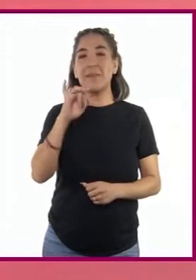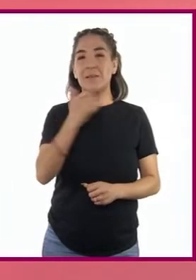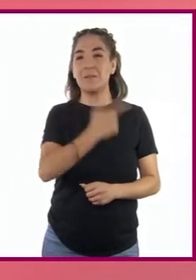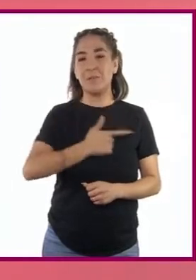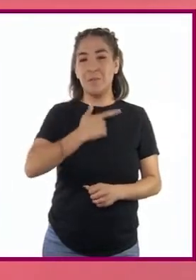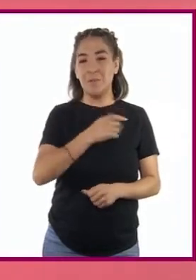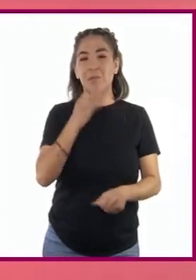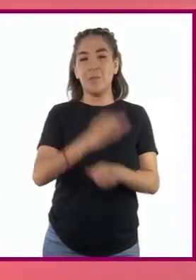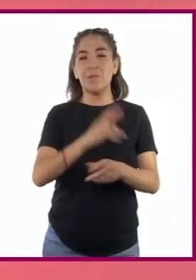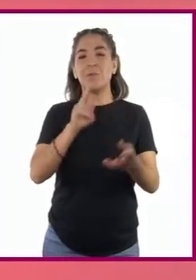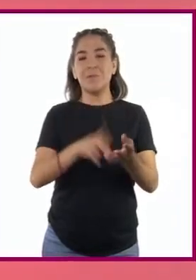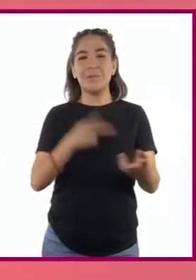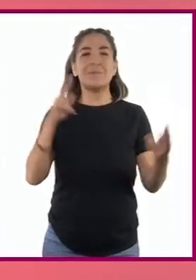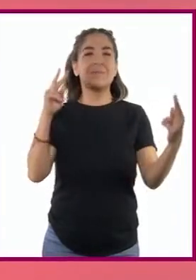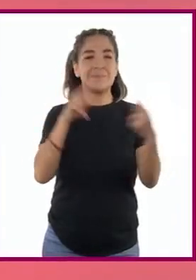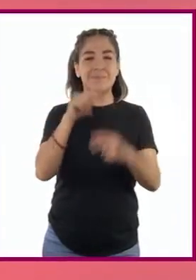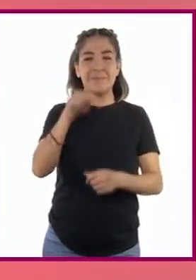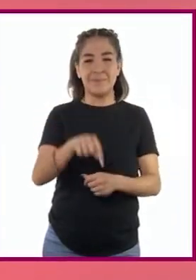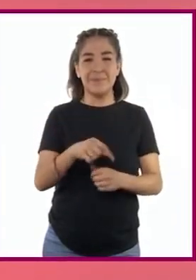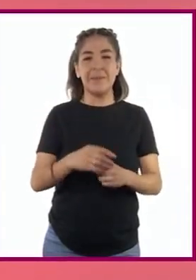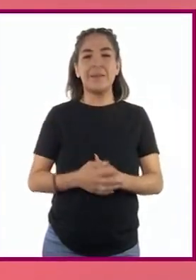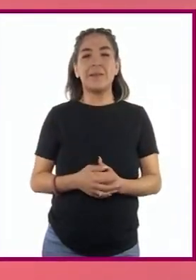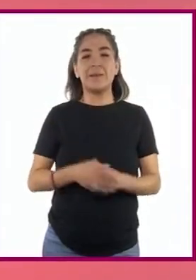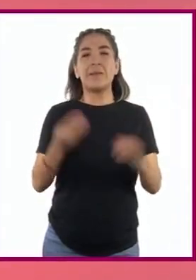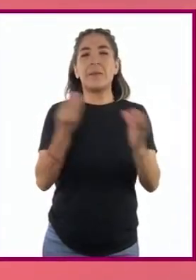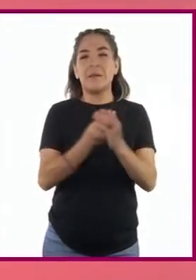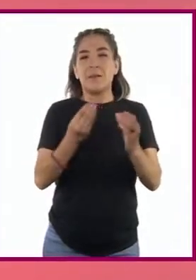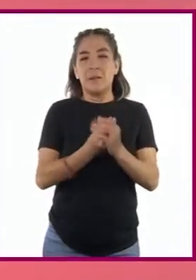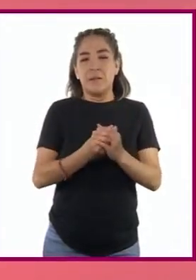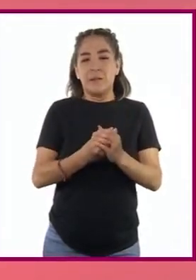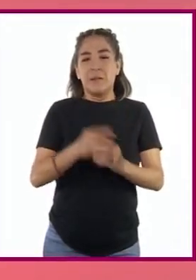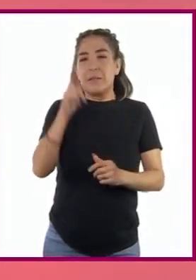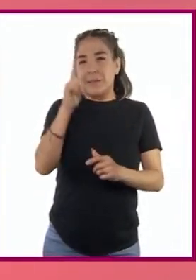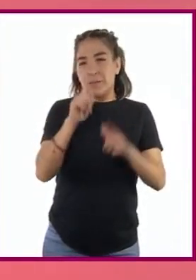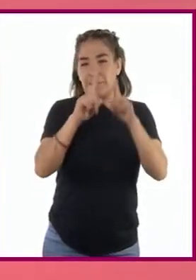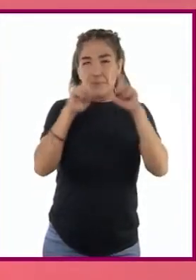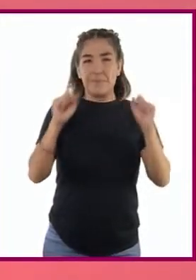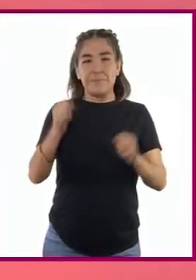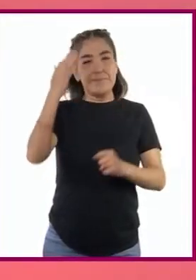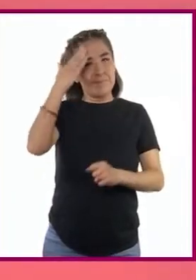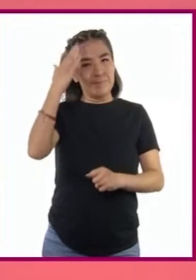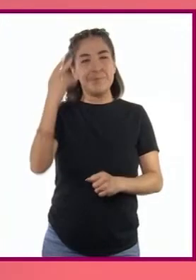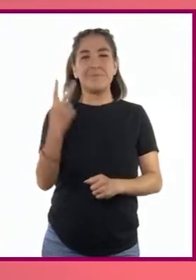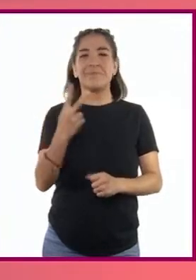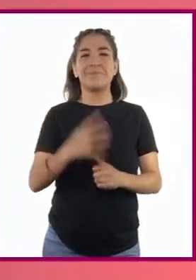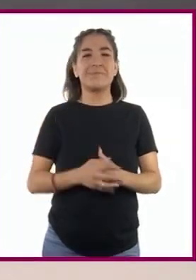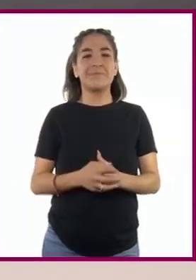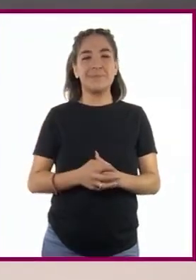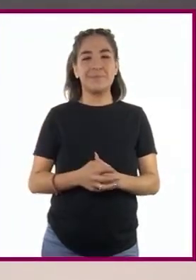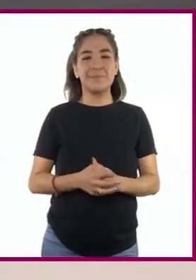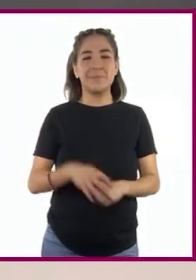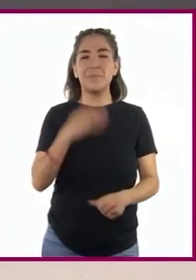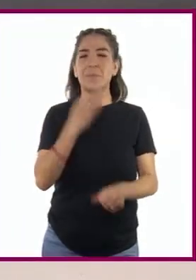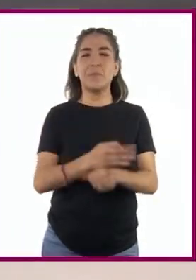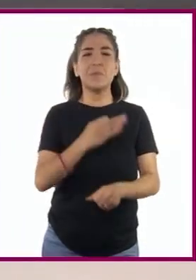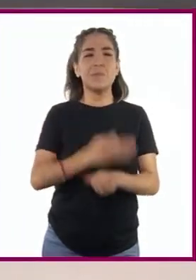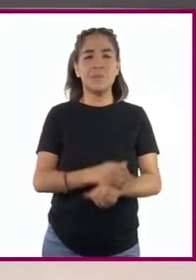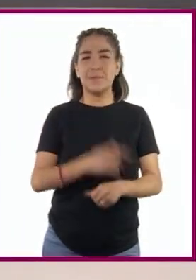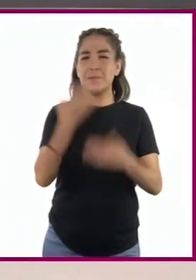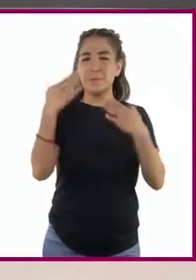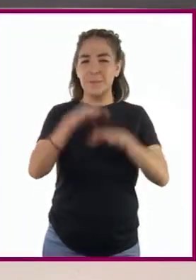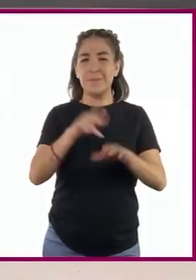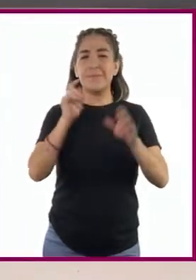gusto encontrarnos por aquí en una sesión más de Lengua Materna 2. Hoy hablaremos